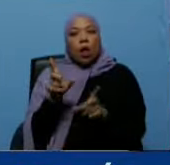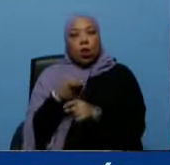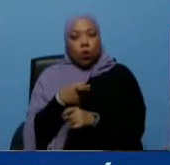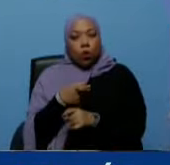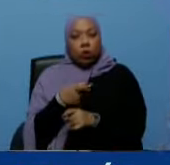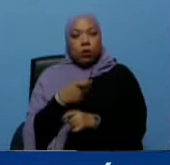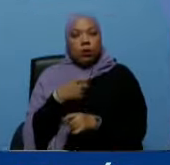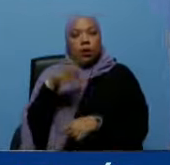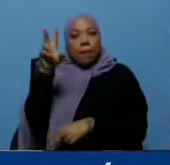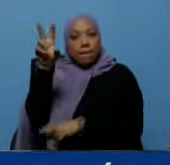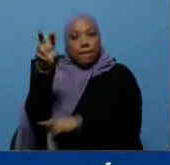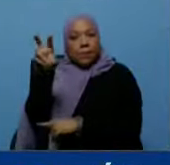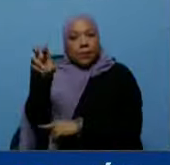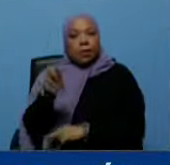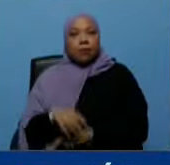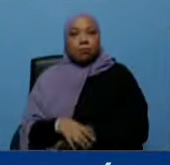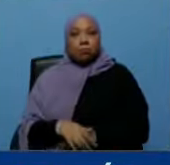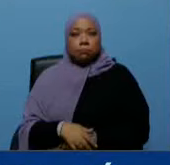Viernes.